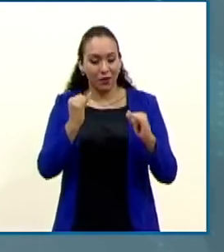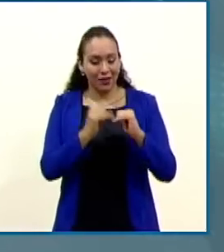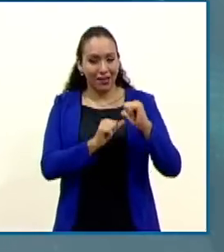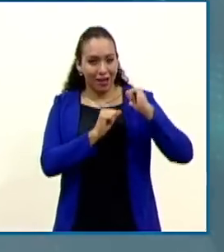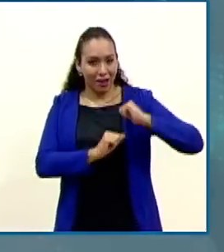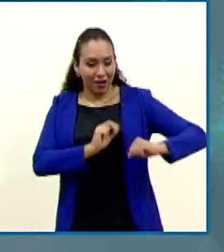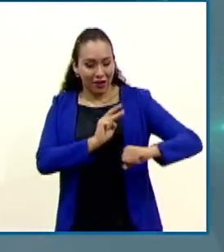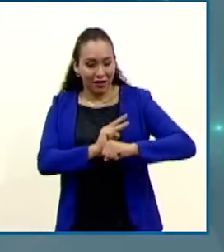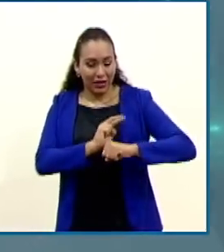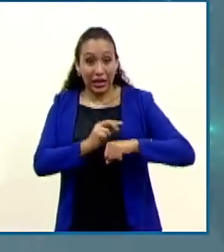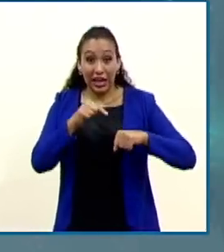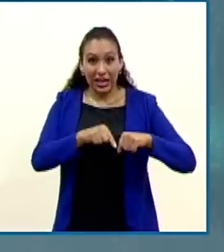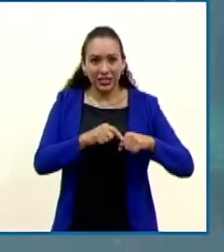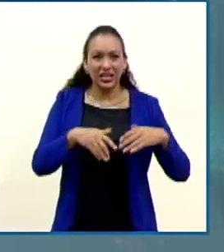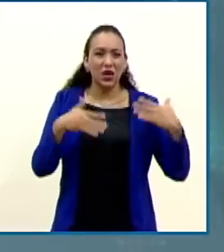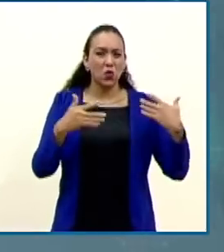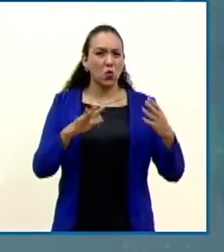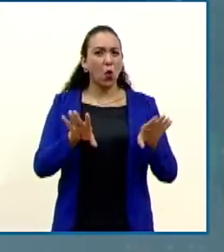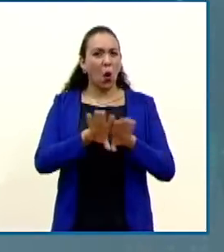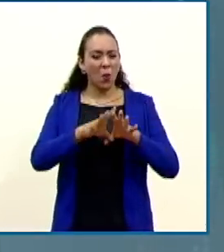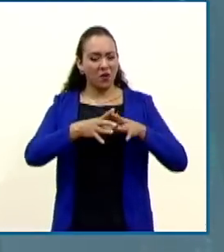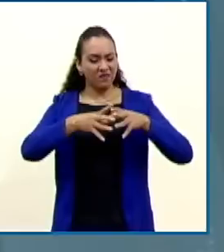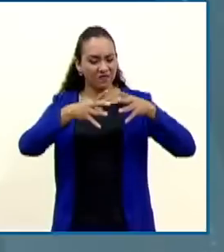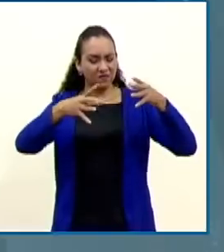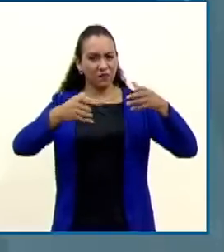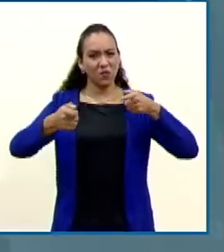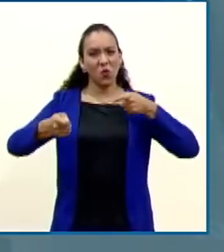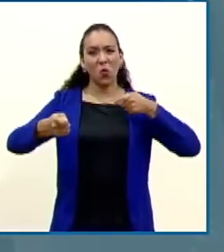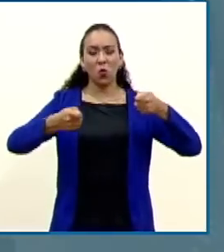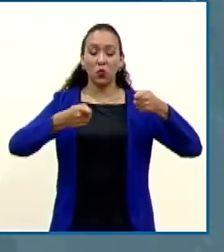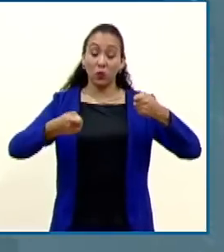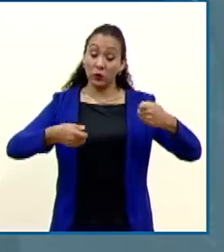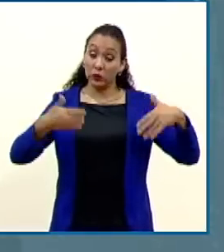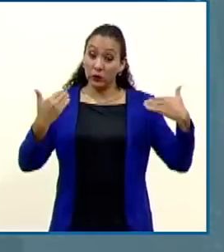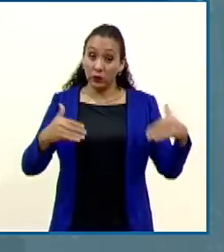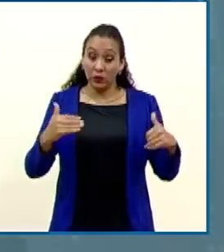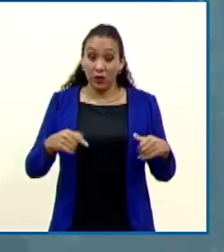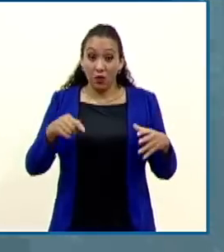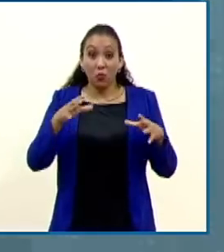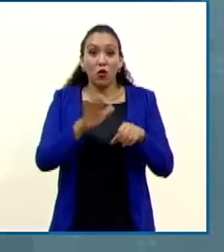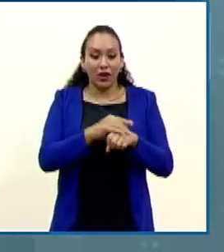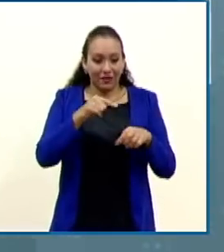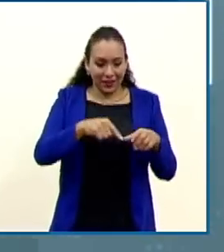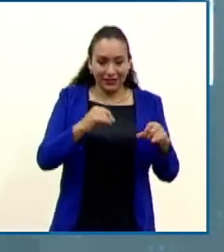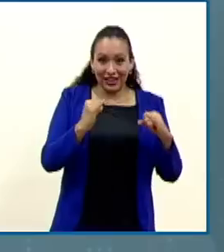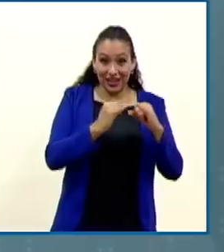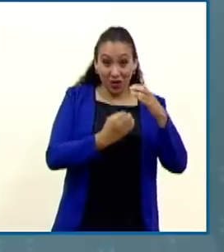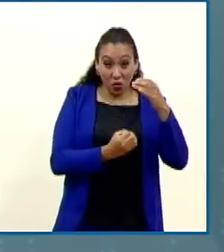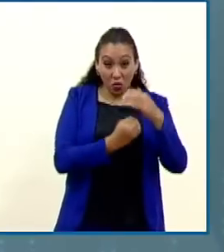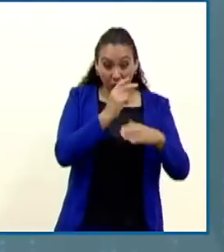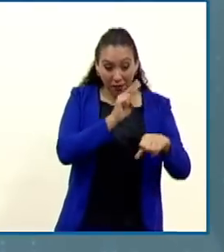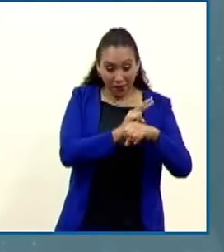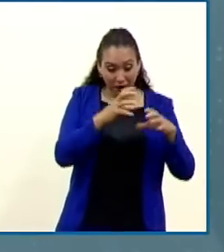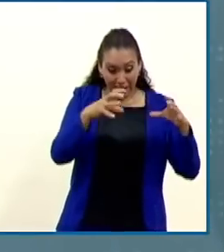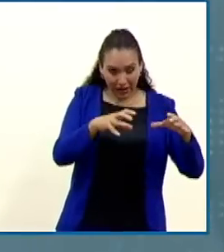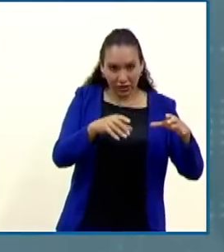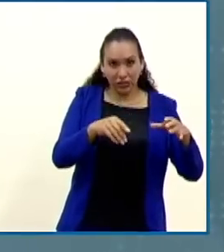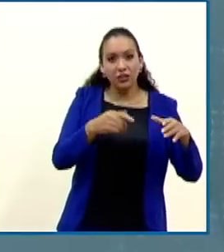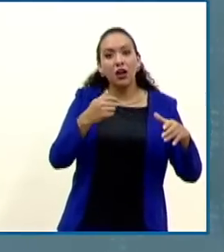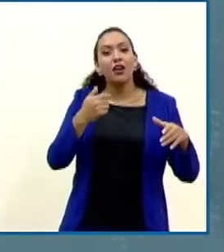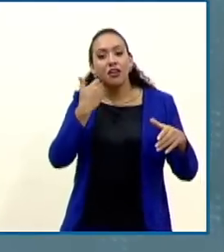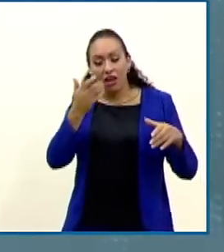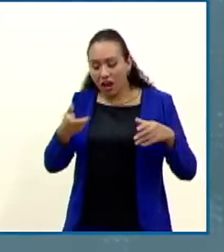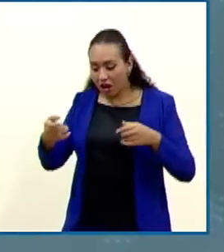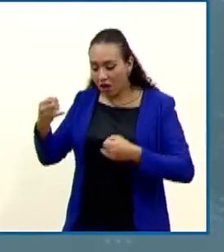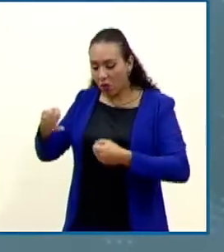poder, porque podrá investigar, acusar y sancionar a los jueces hasta poder anular sus decisiones. Denunció que este